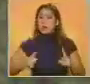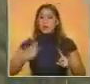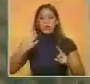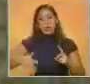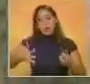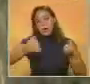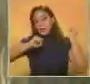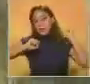derechos en la calle